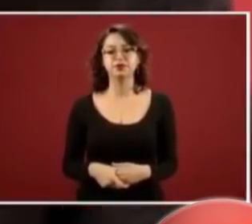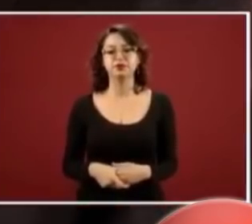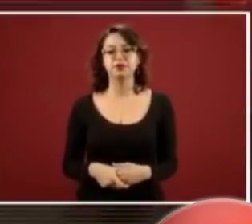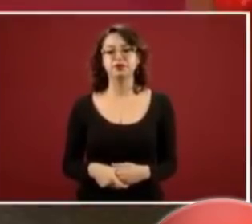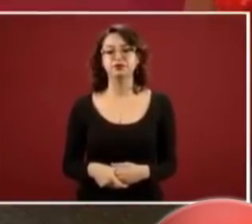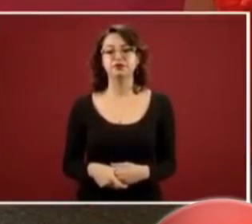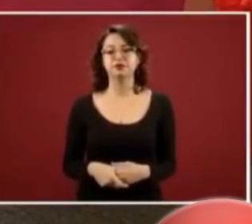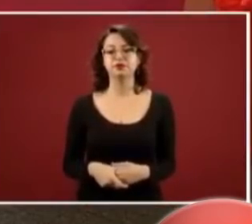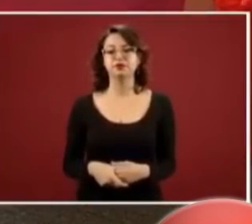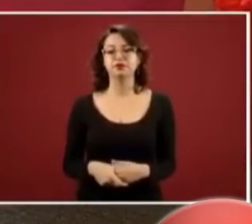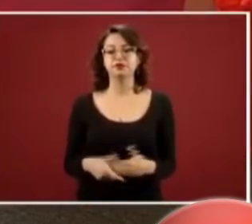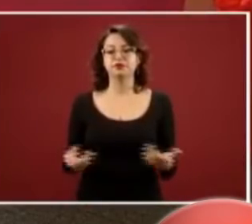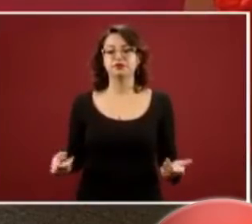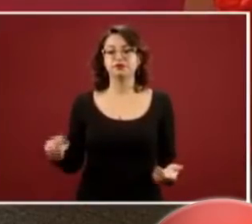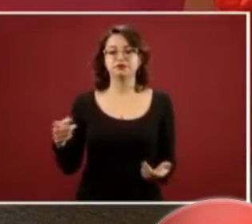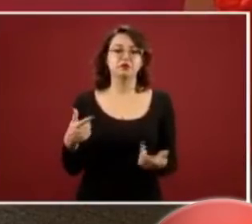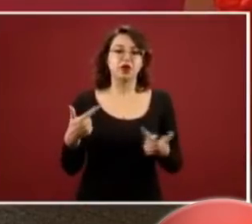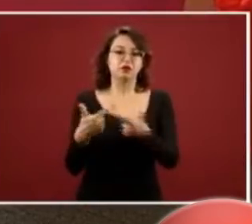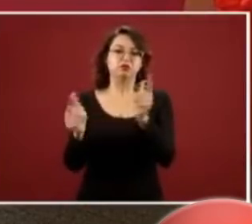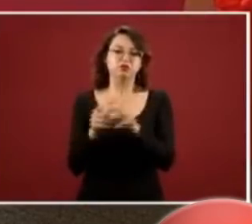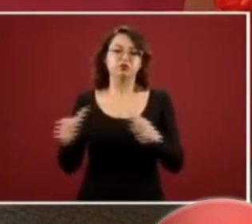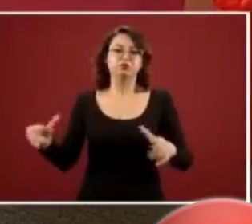del agrupamiento conservador,